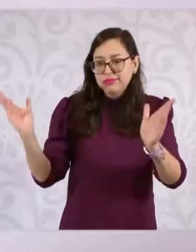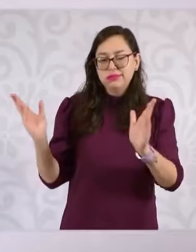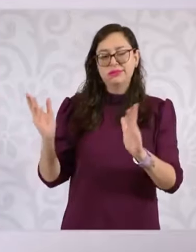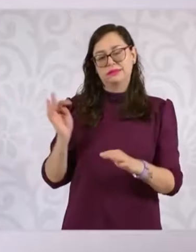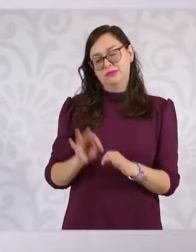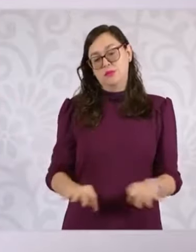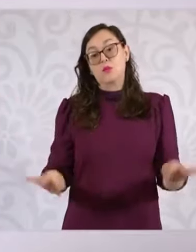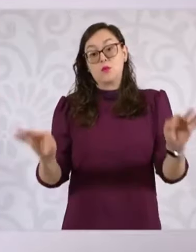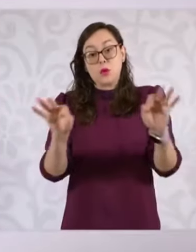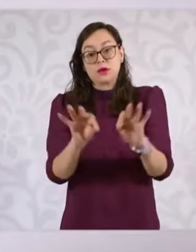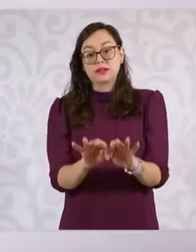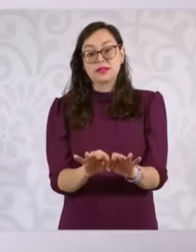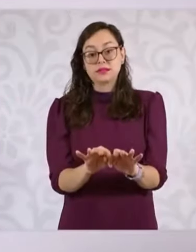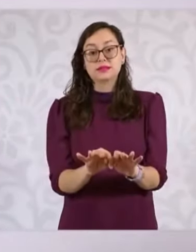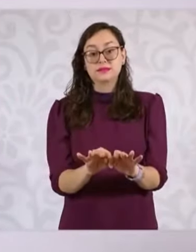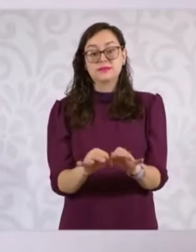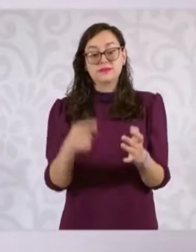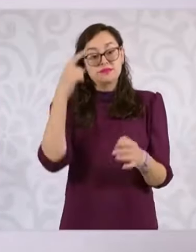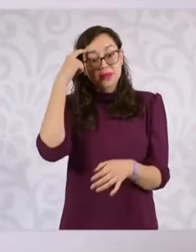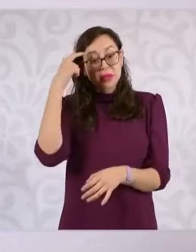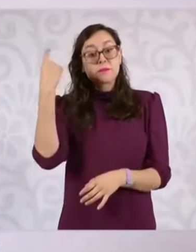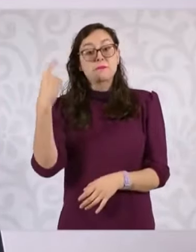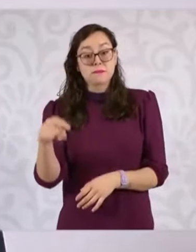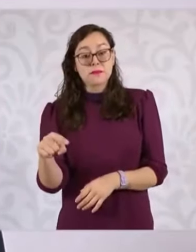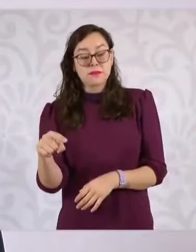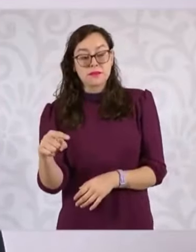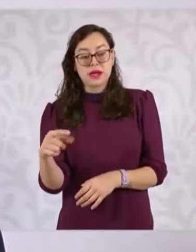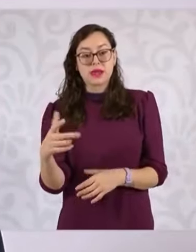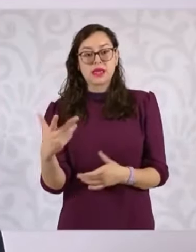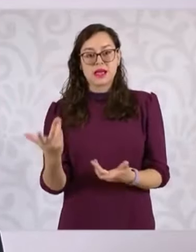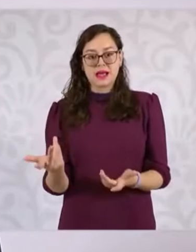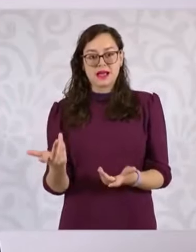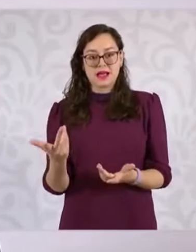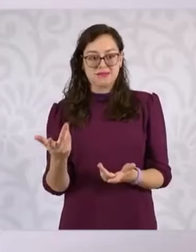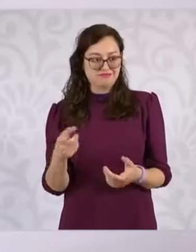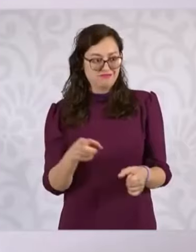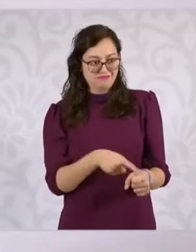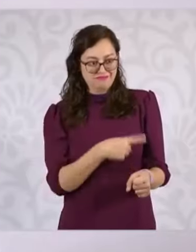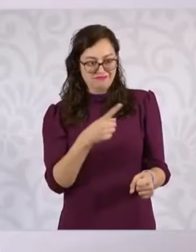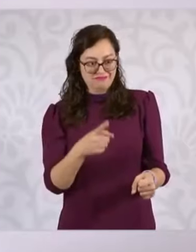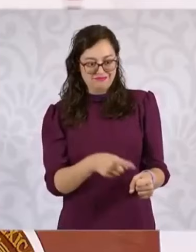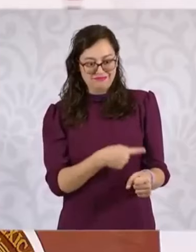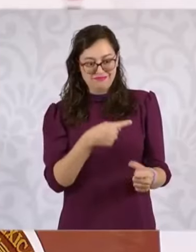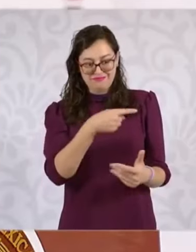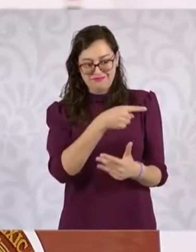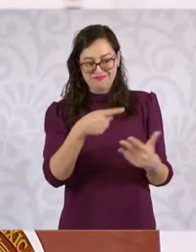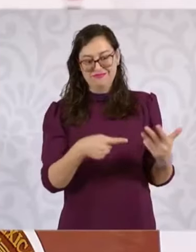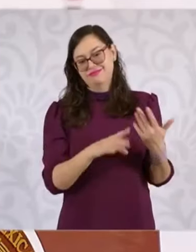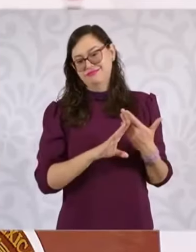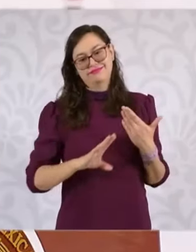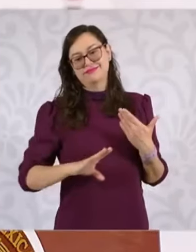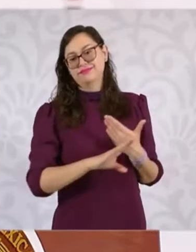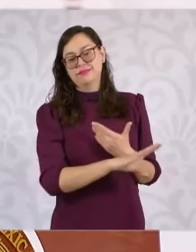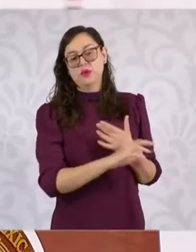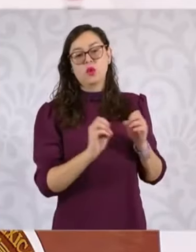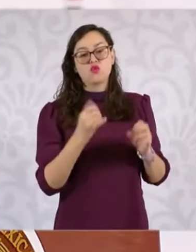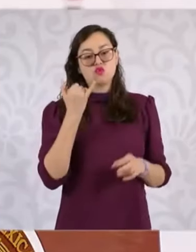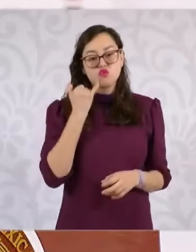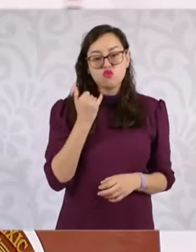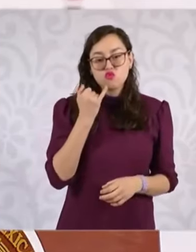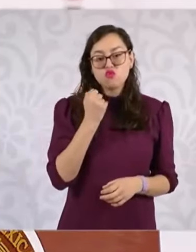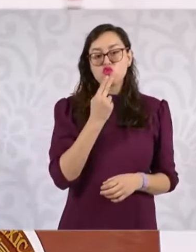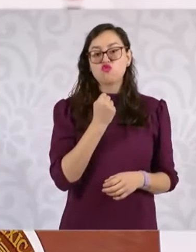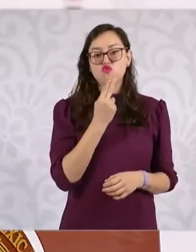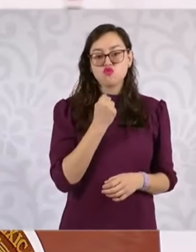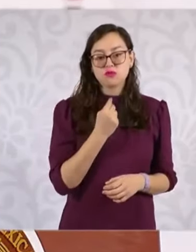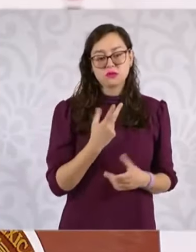Esto es fundamental para evitar la venta también de los refrescos y bebidas azucaradas